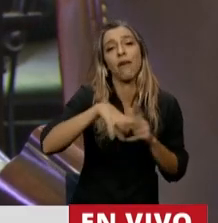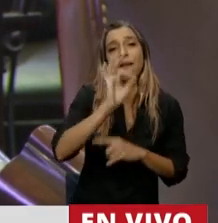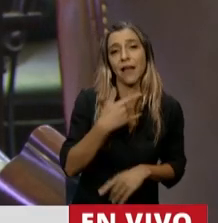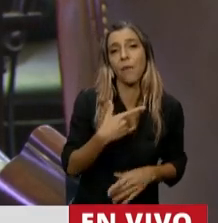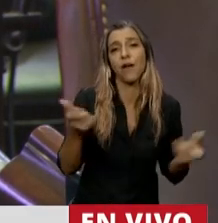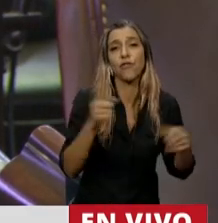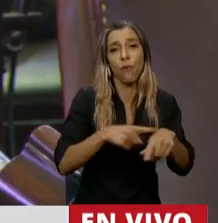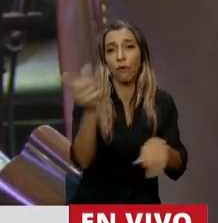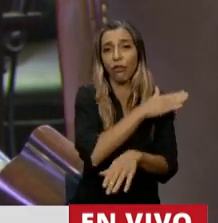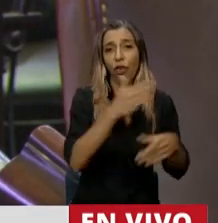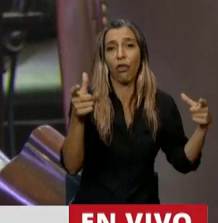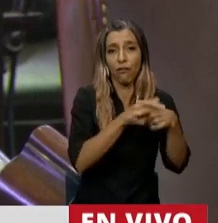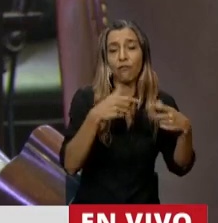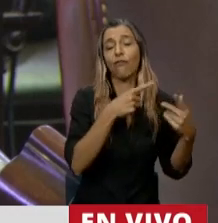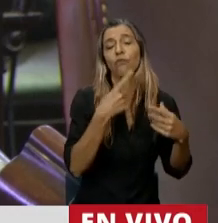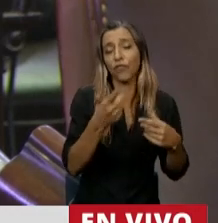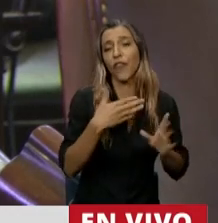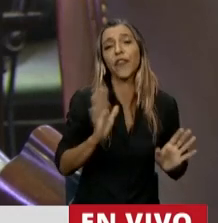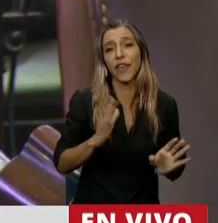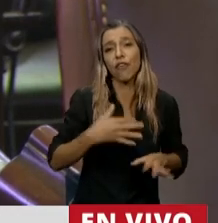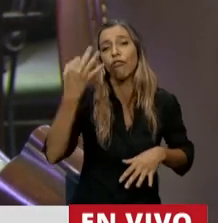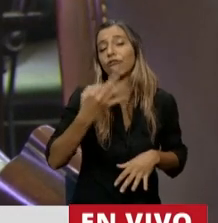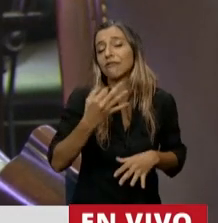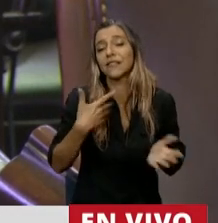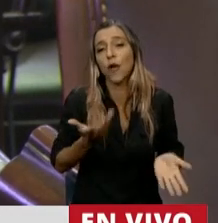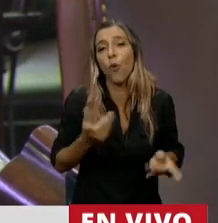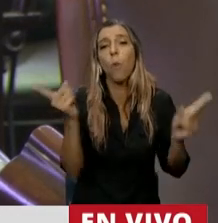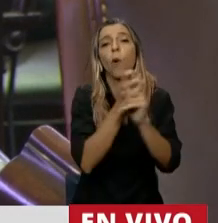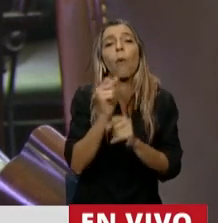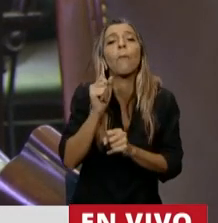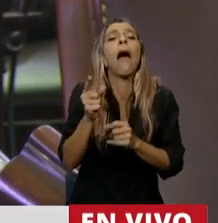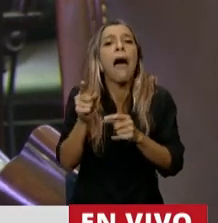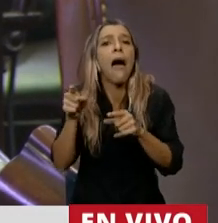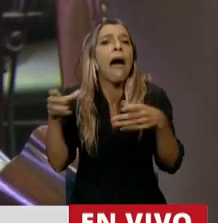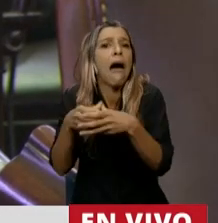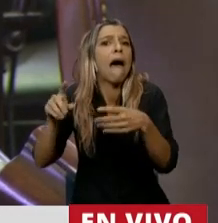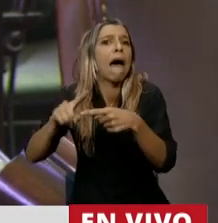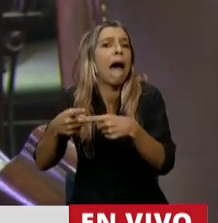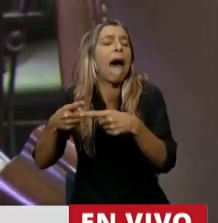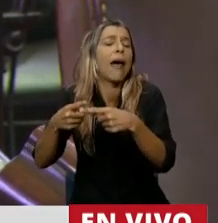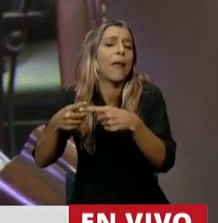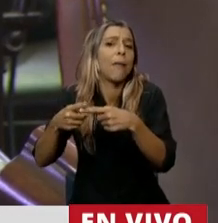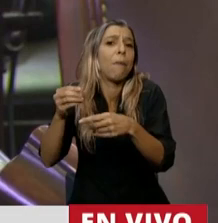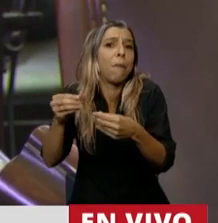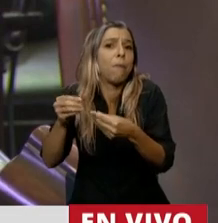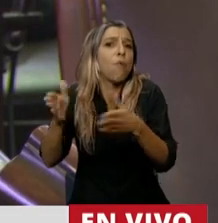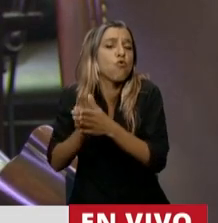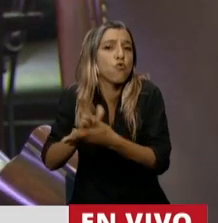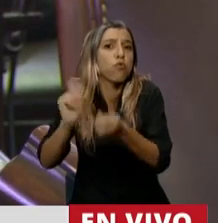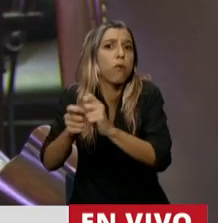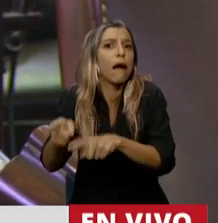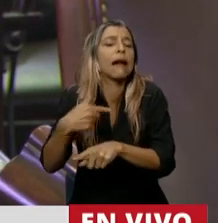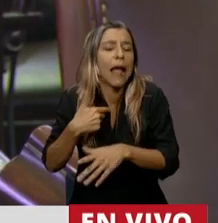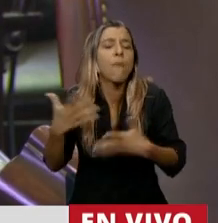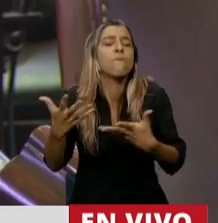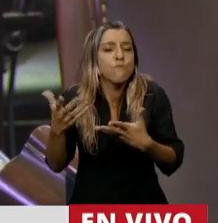tiene un problema para Juntos por el Cambio y que es el autor. Lo que les molesta es que esta ley lleve como autor a Máximo